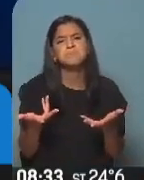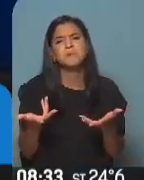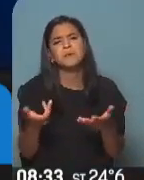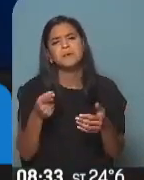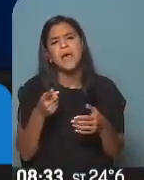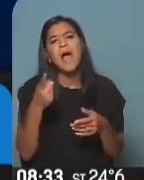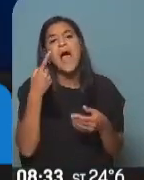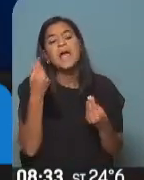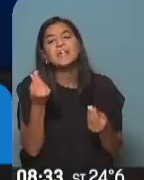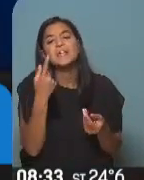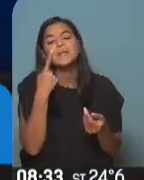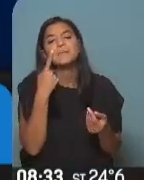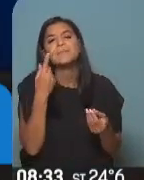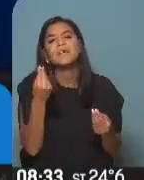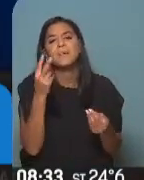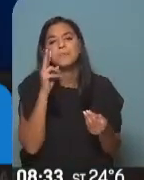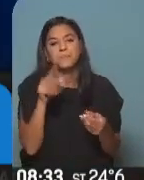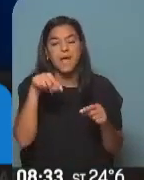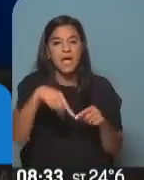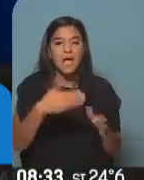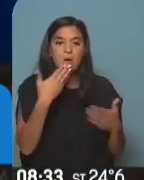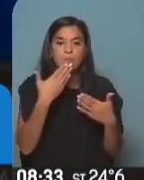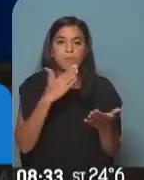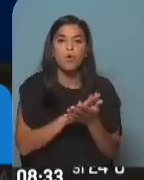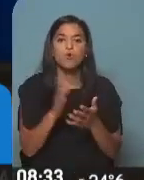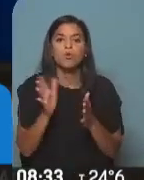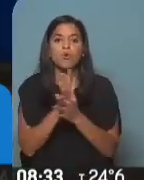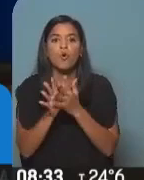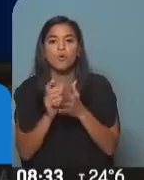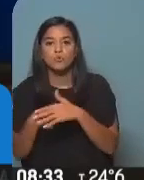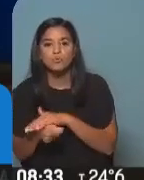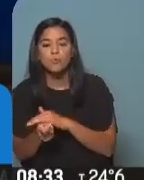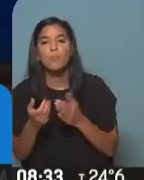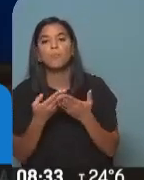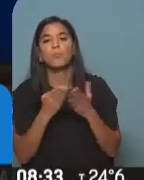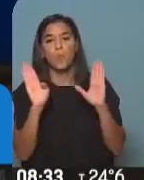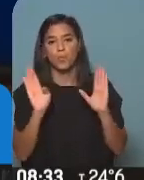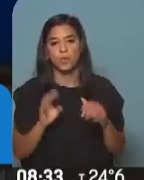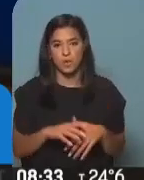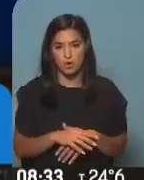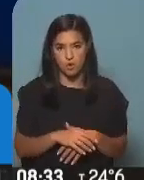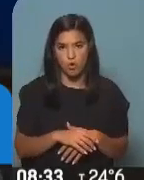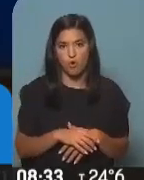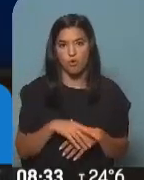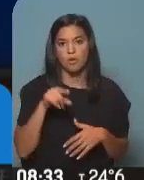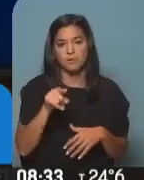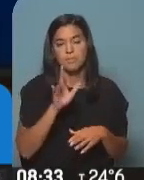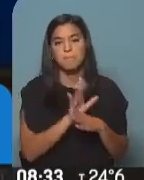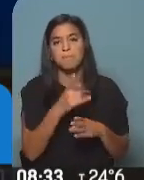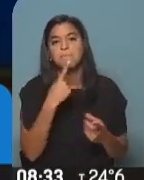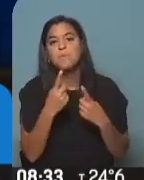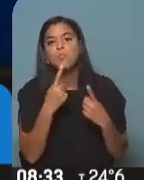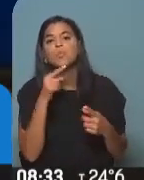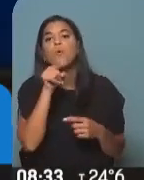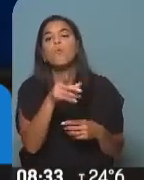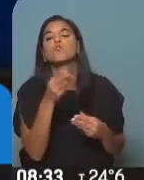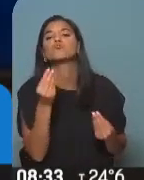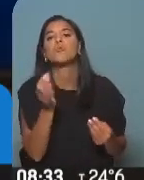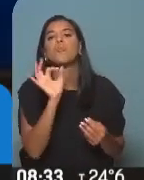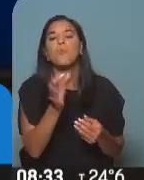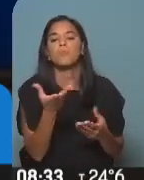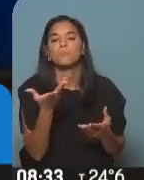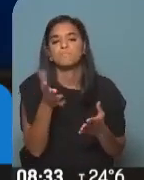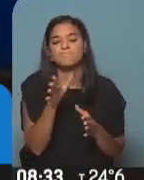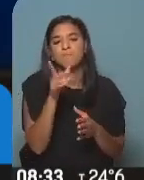lo que ven acá estamos hablando de corrupción en el sector público, ¿sí? Se le pregunta vos cómo ves al sector